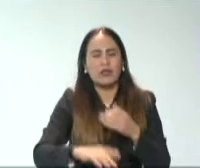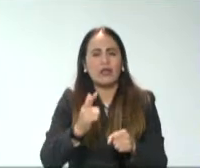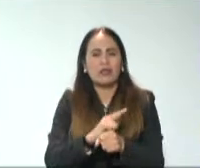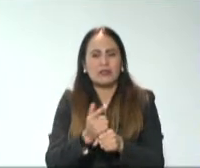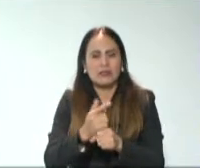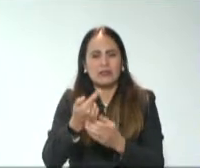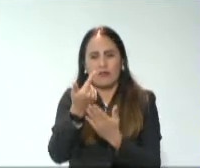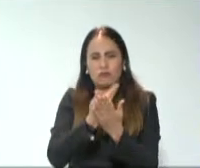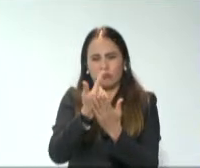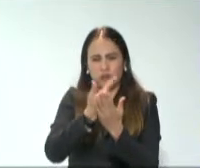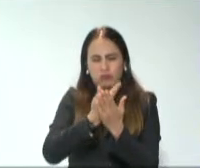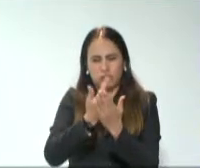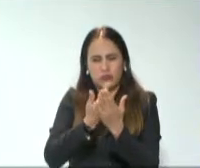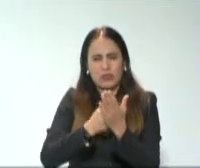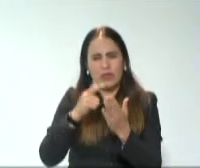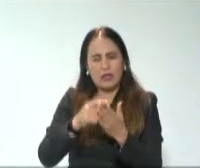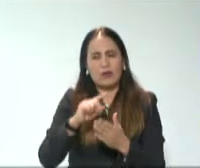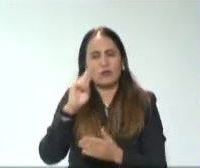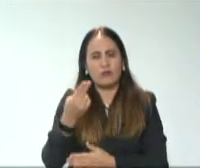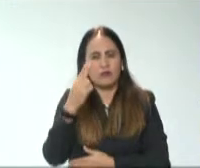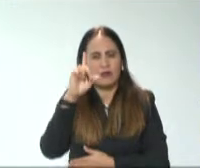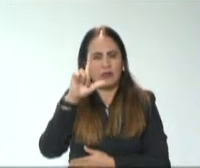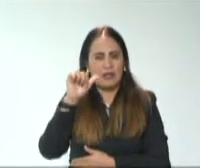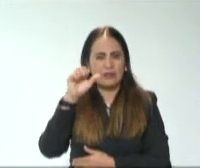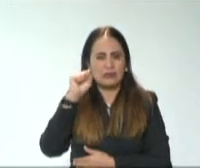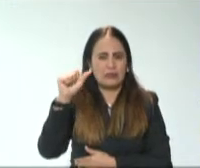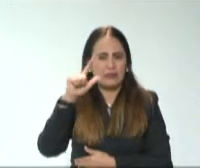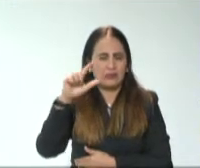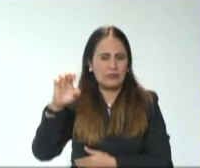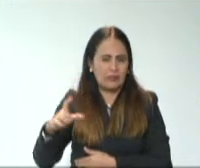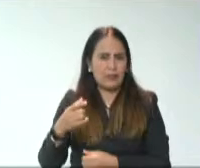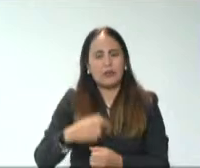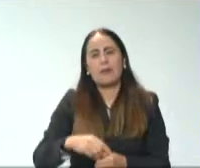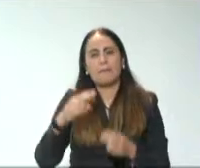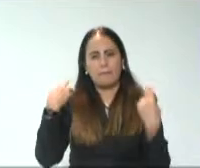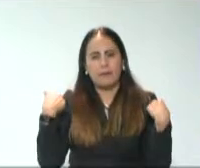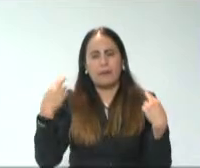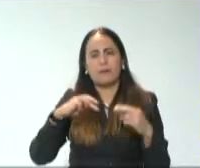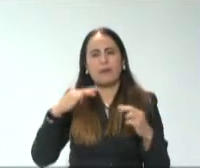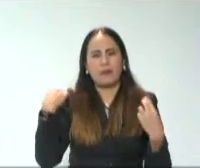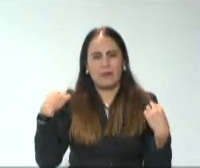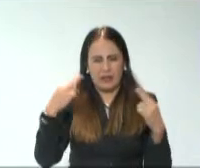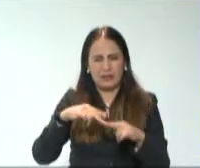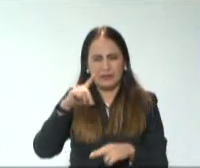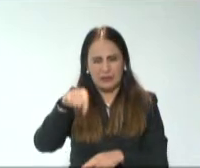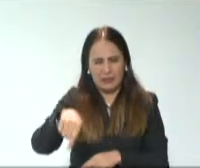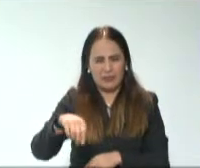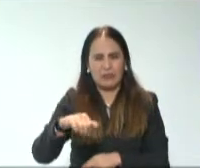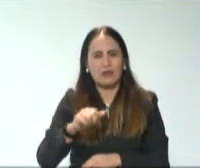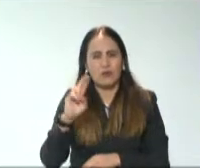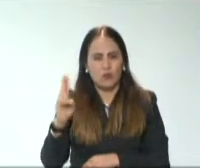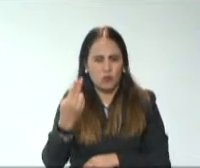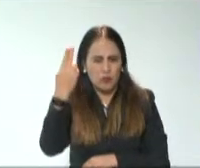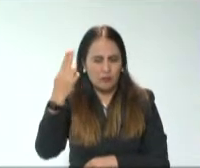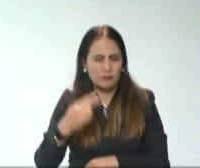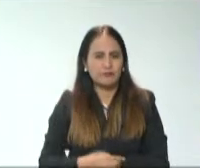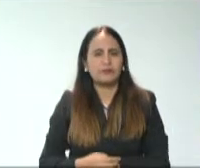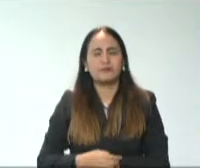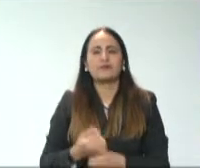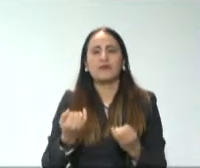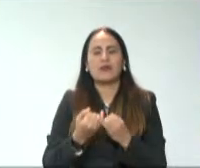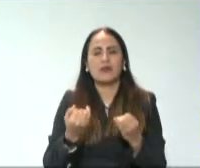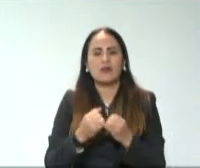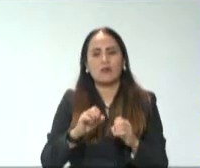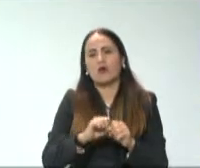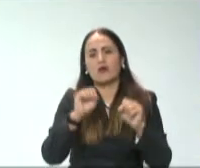contaduría pública por la universidad la sayle es maestra en auditoría por la UNAM ha sido presidenta del colegio de contadores públicos de